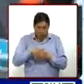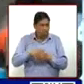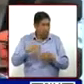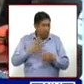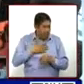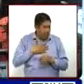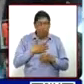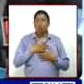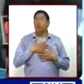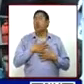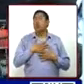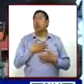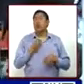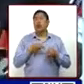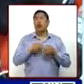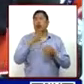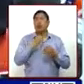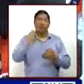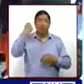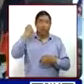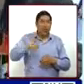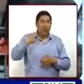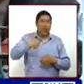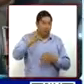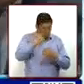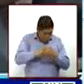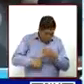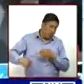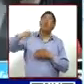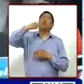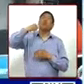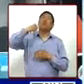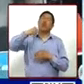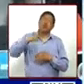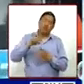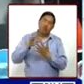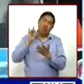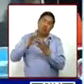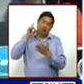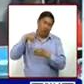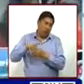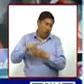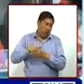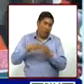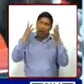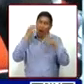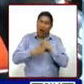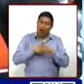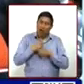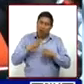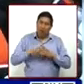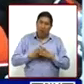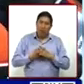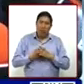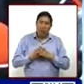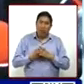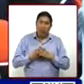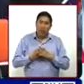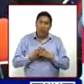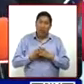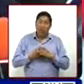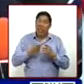orgullo formar parte del Tribunal Supremo Electoral en esta carrera electoral que inicié ya hace tantos años. El le ha pedido